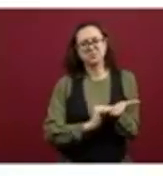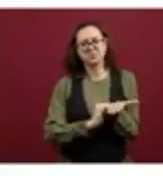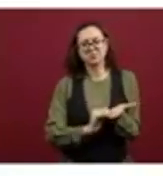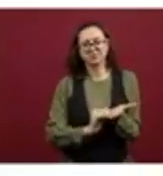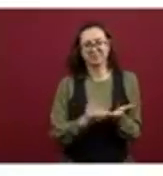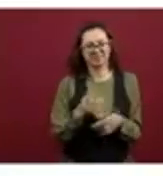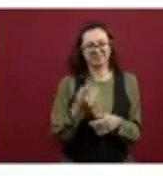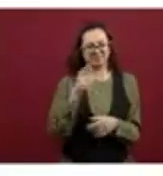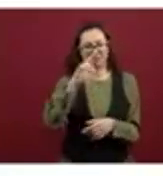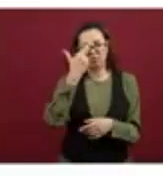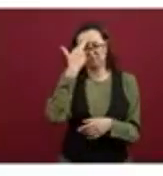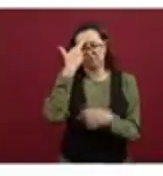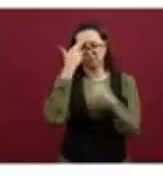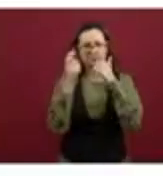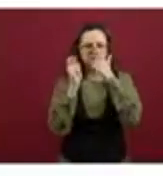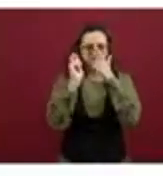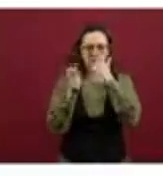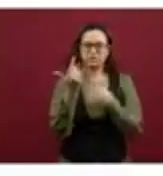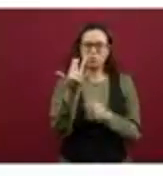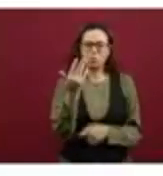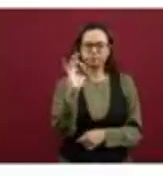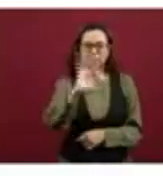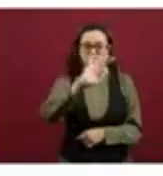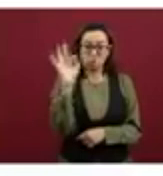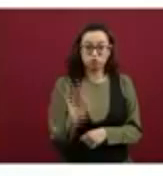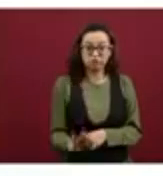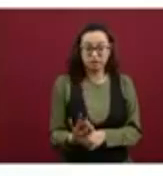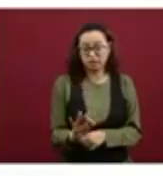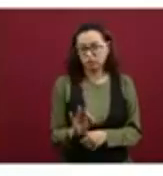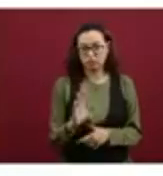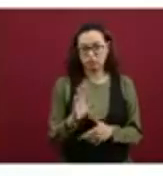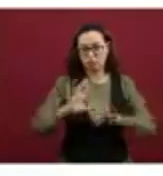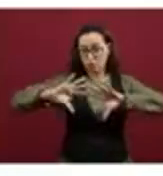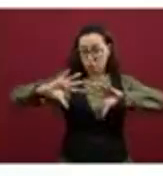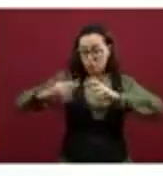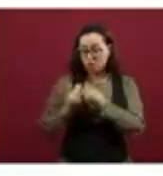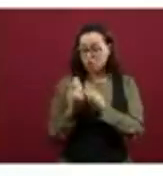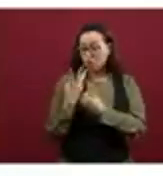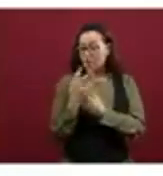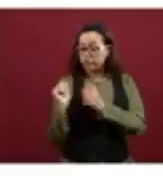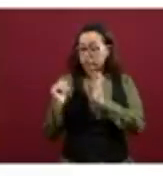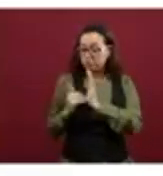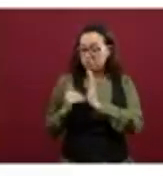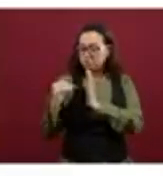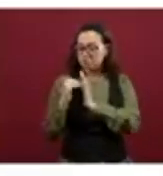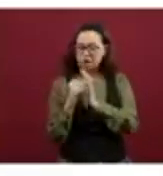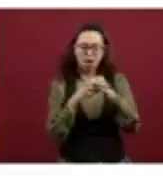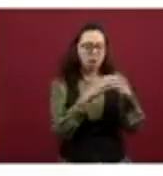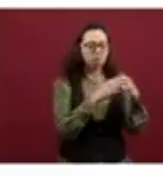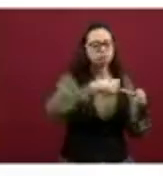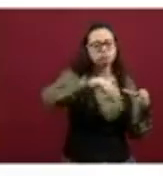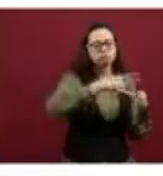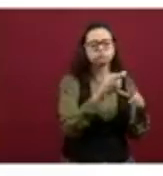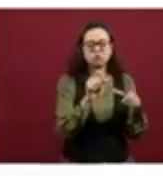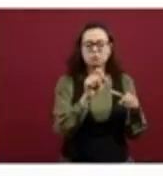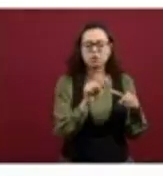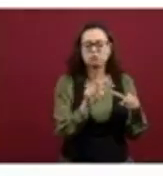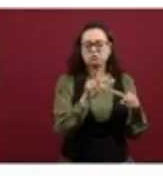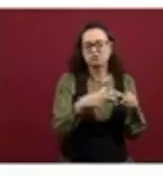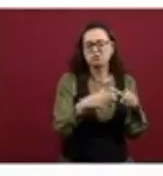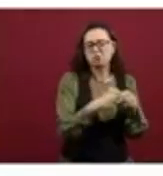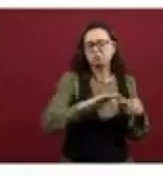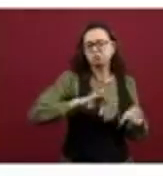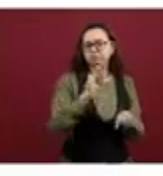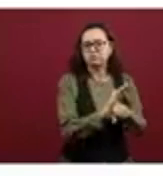de pesos. Esto es un poco más de la mitad de todo el monto de lo condonado. Constituyen la parte cafecita de este